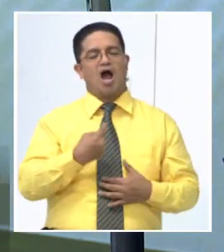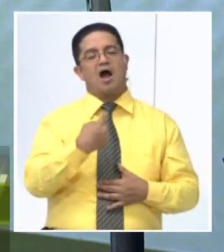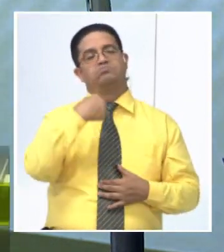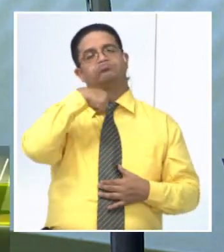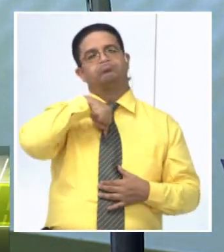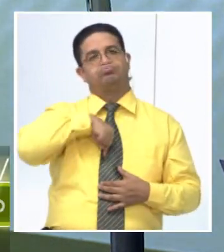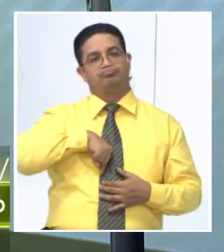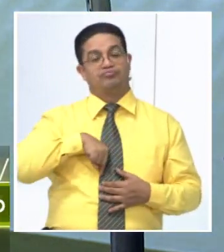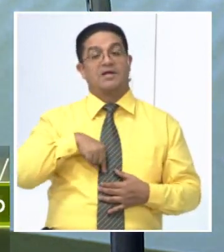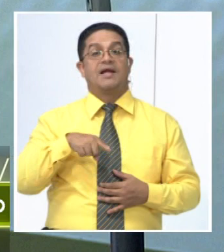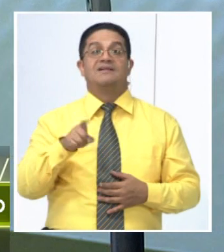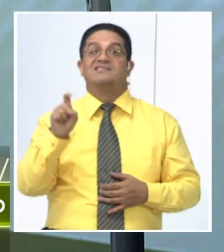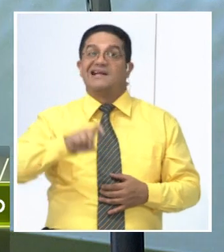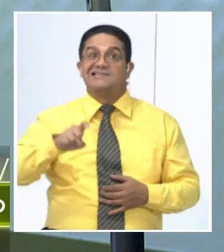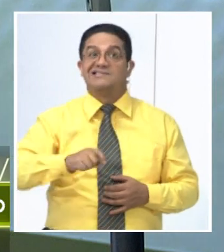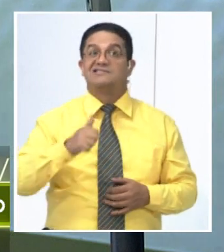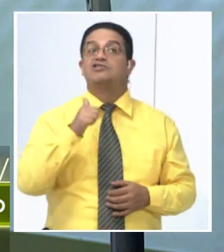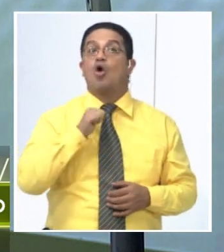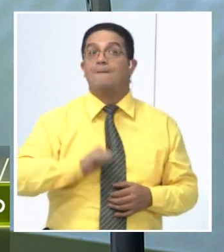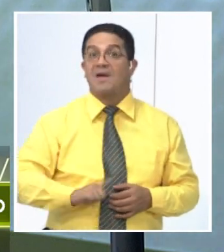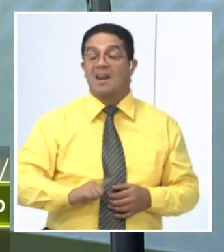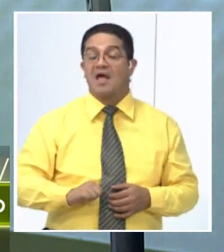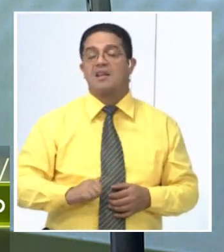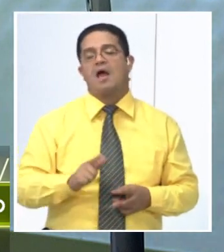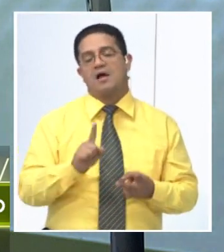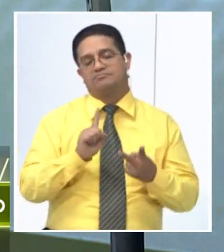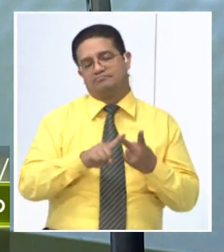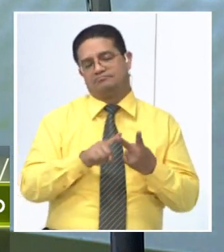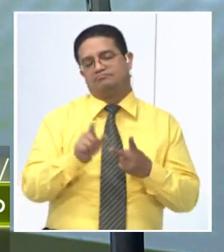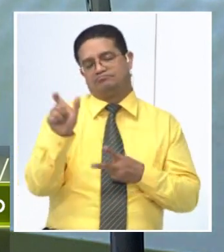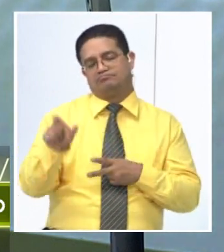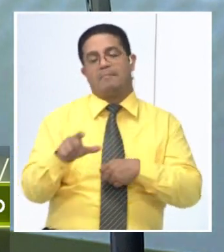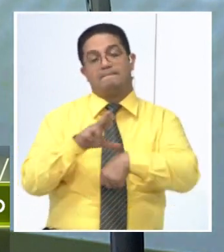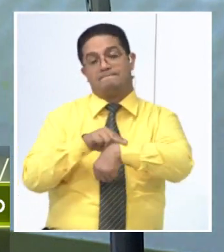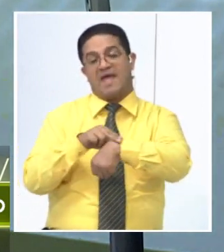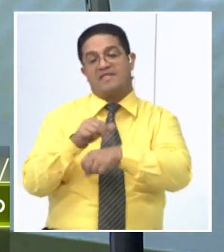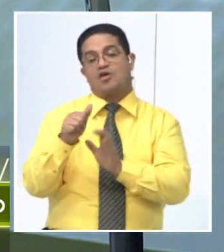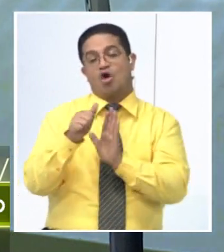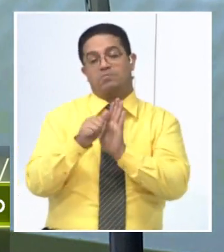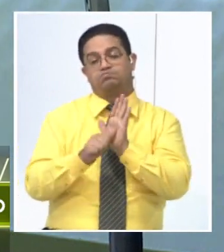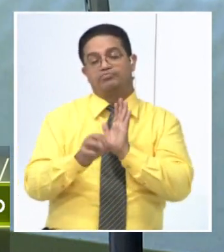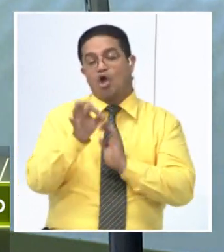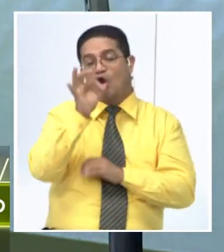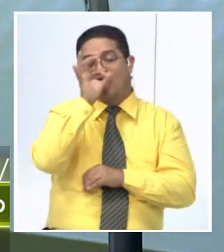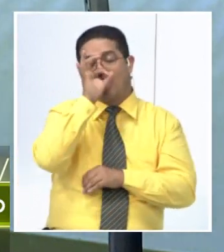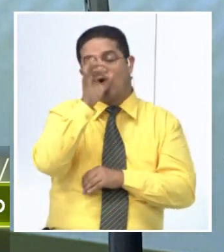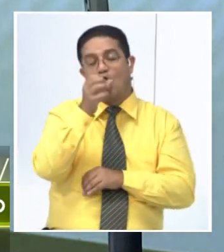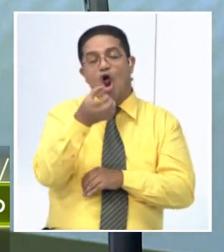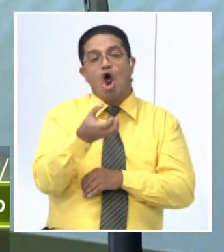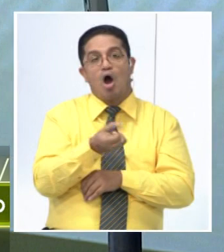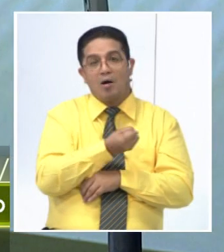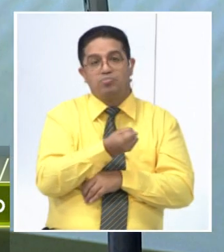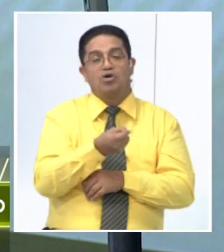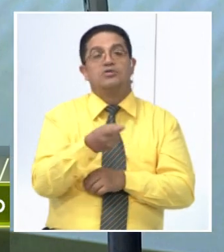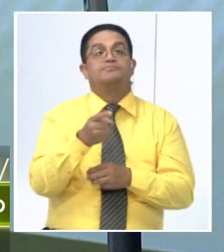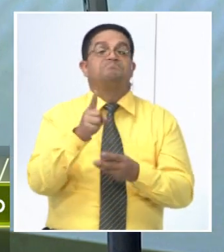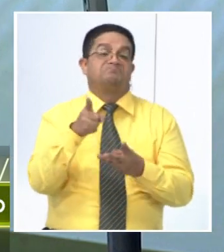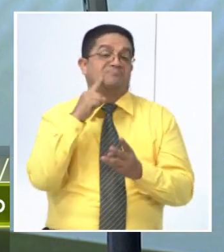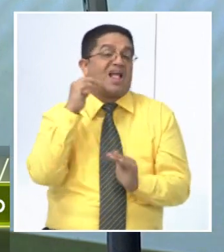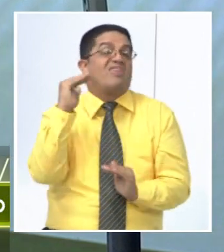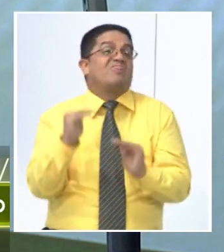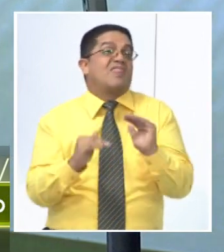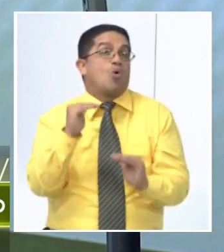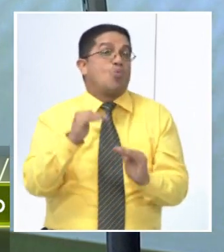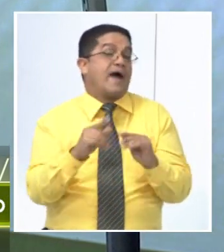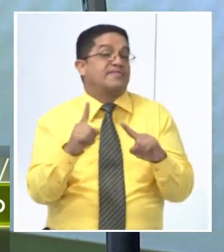es quirúrgico, requiere ser operado, obviamente el cirujano, cirujano coloproctólogo o cirujano oncólogo. De acuerdo al estadio